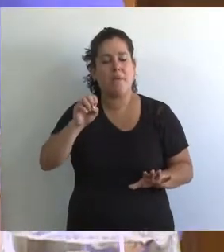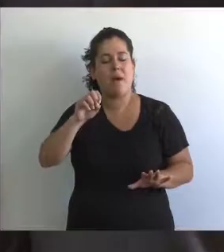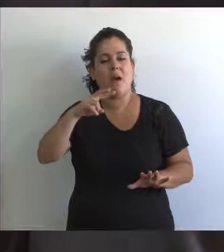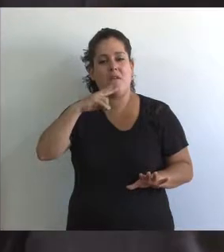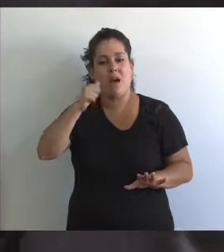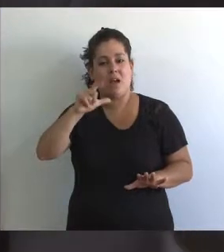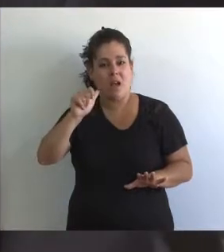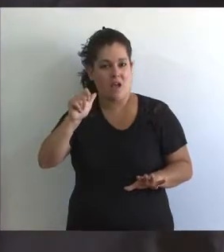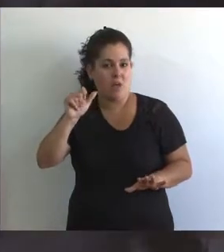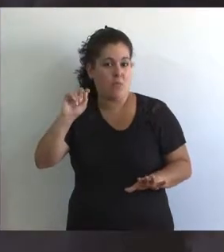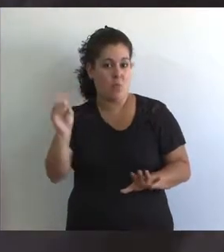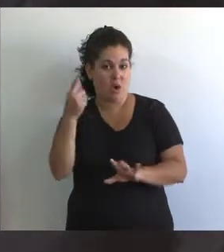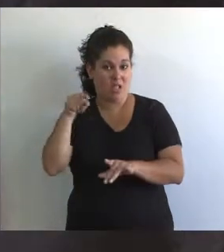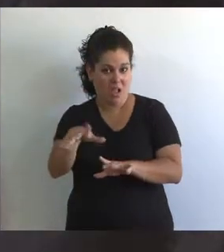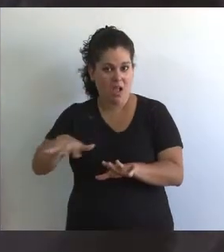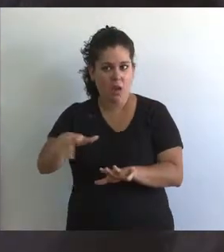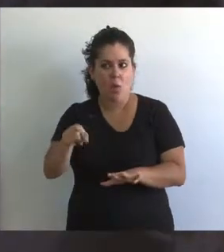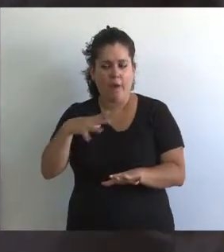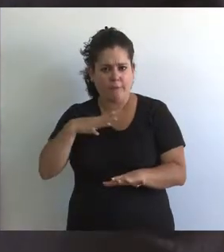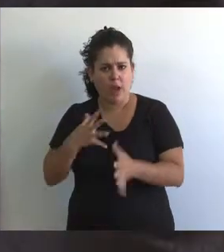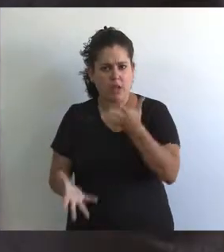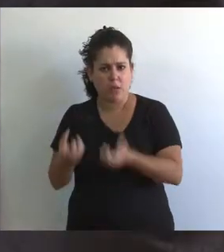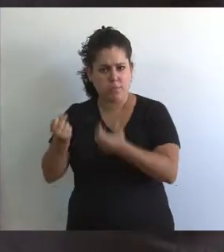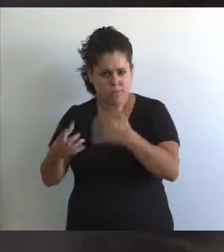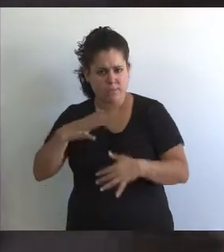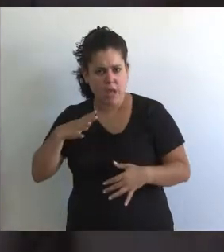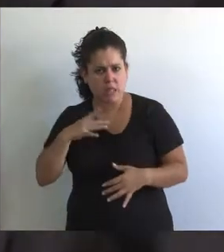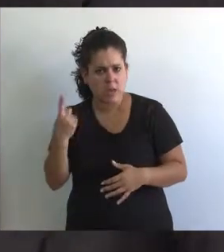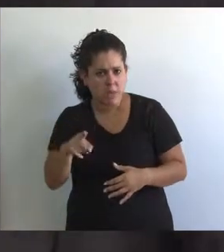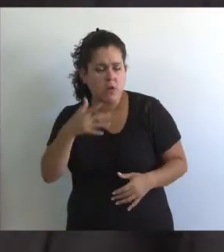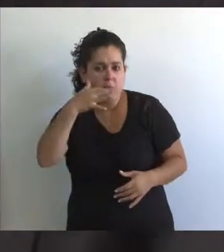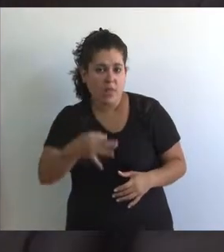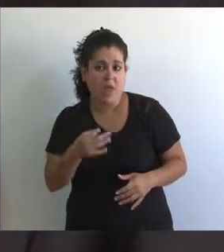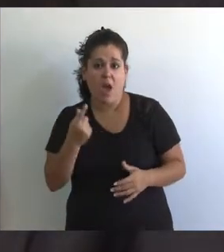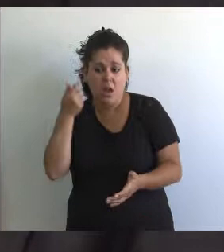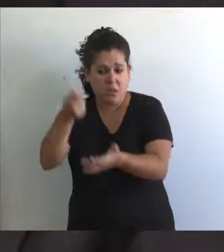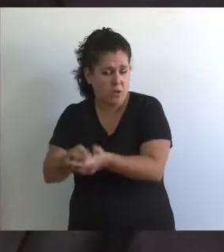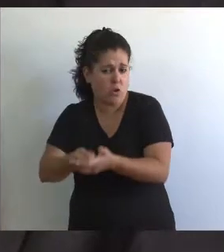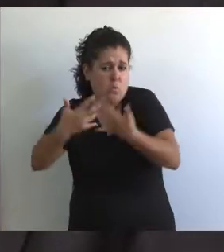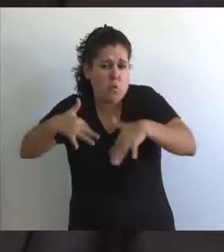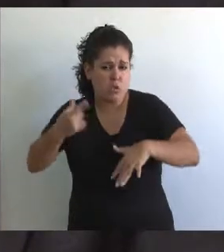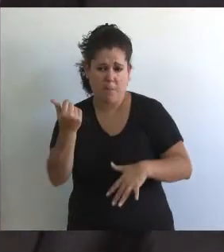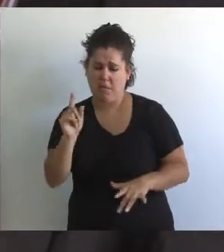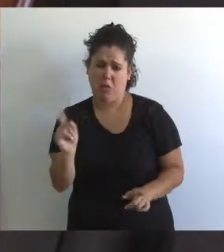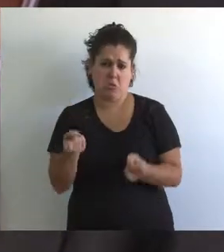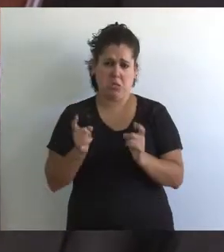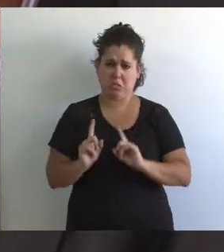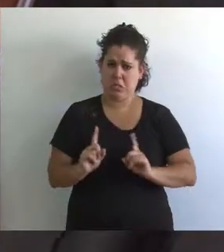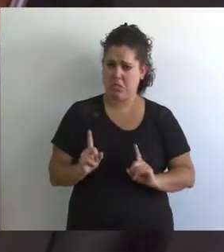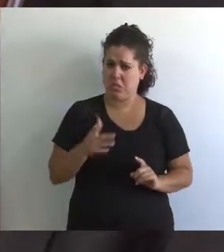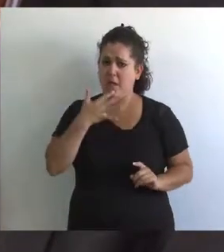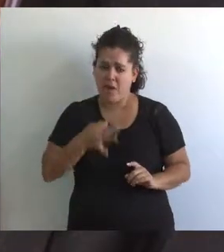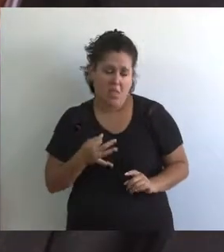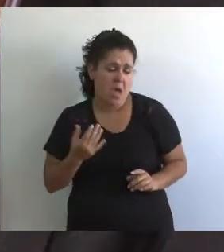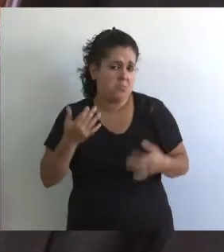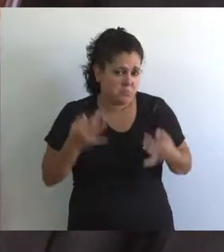mucha explotación de petróleo convencional todavía para hacer. Entonces, con menos inversión del Estado, podemos recomponer